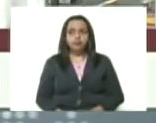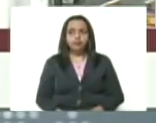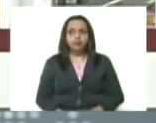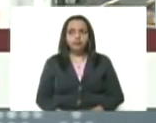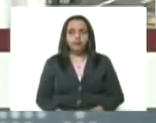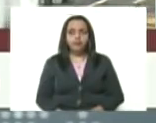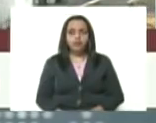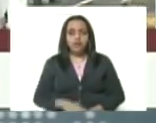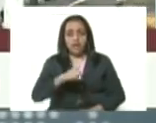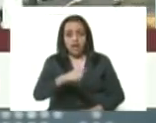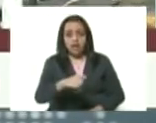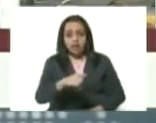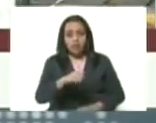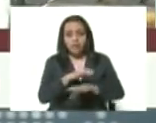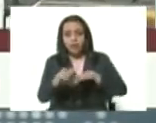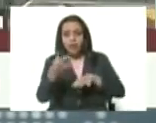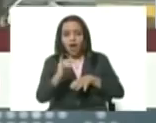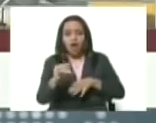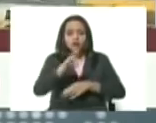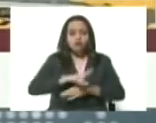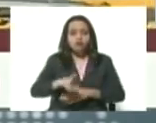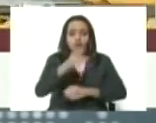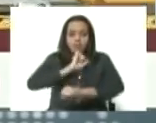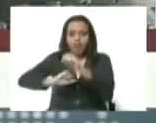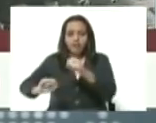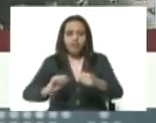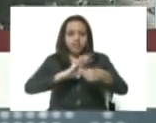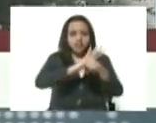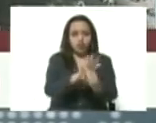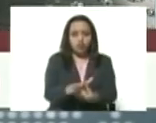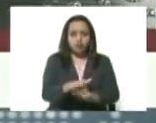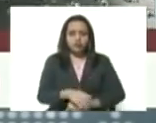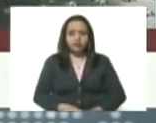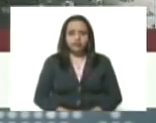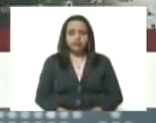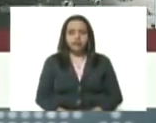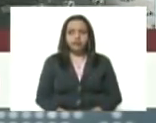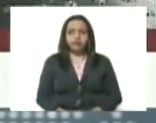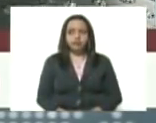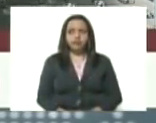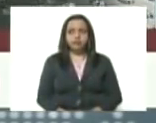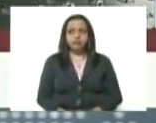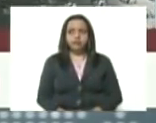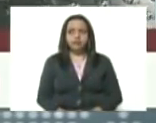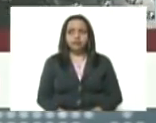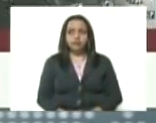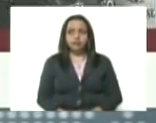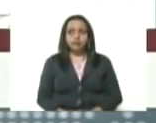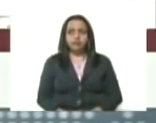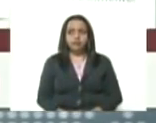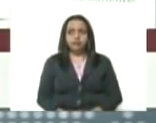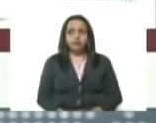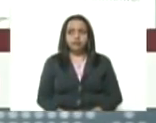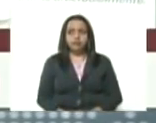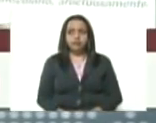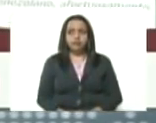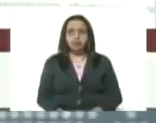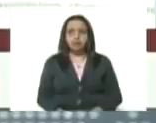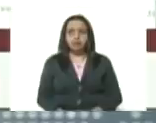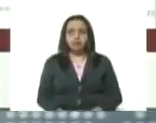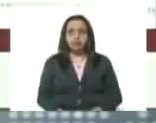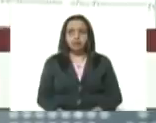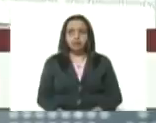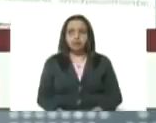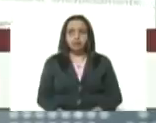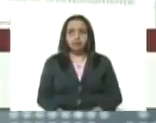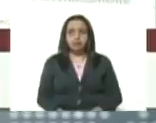Y la mayoría va a ser utilizado para la lucha en contra del coronavirus. Many items in this load is